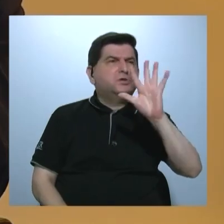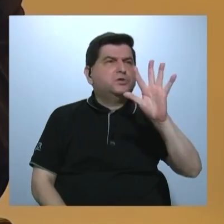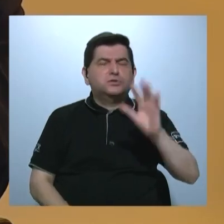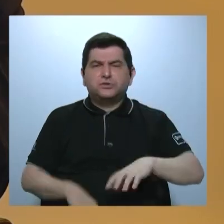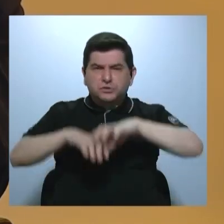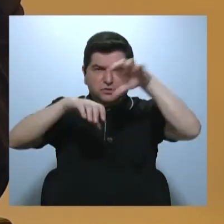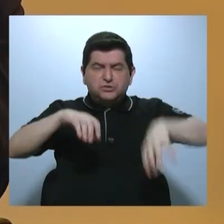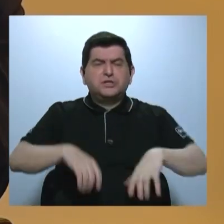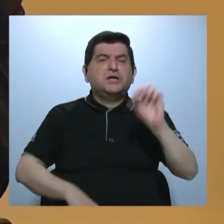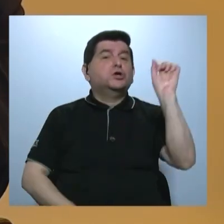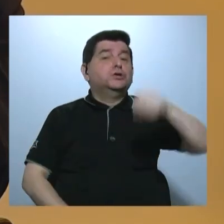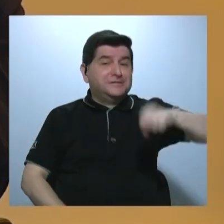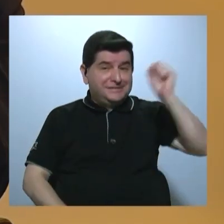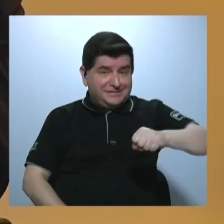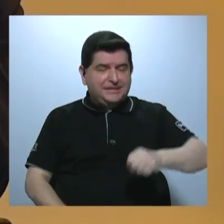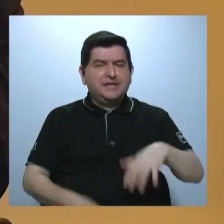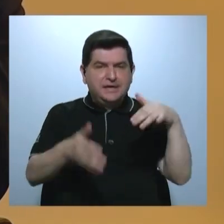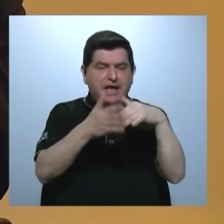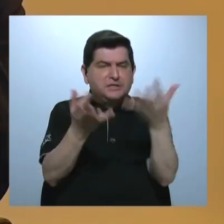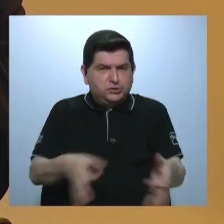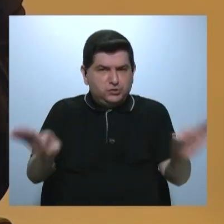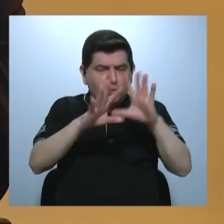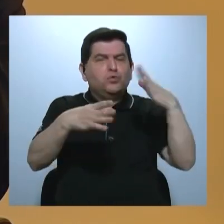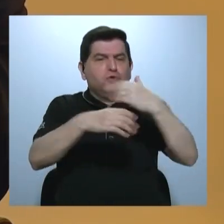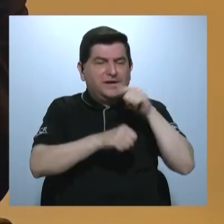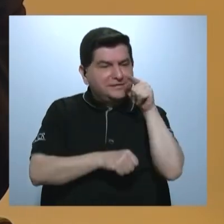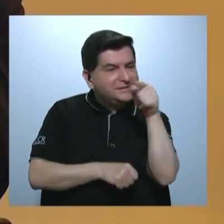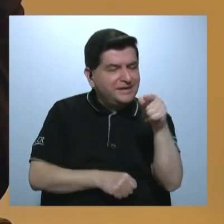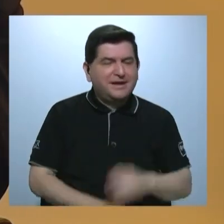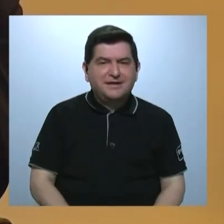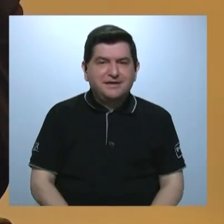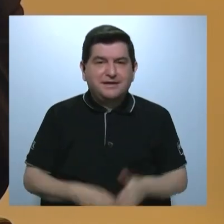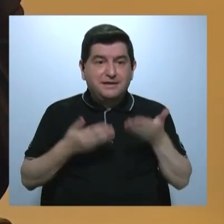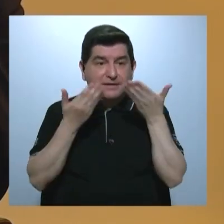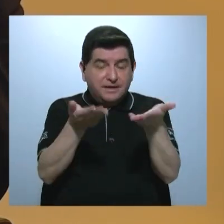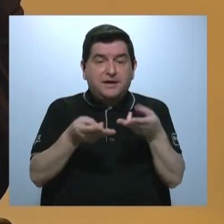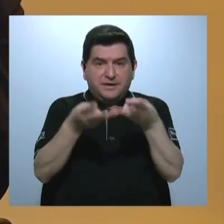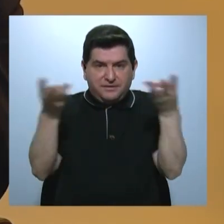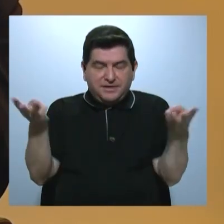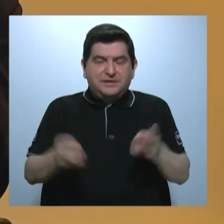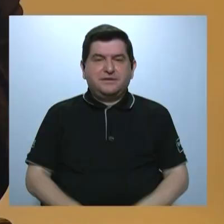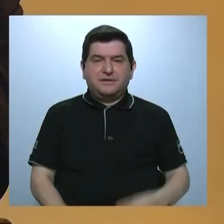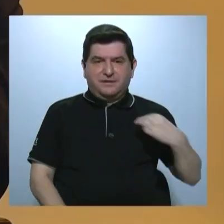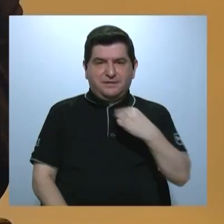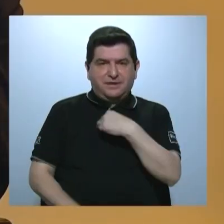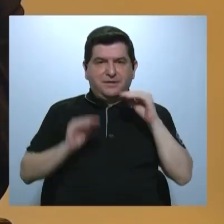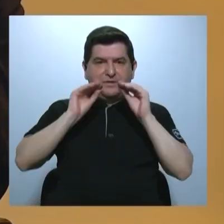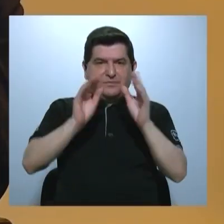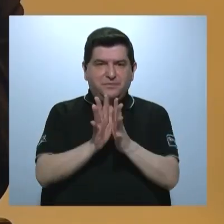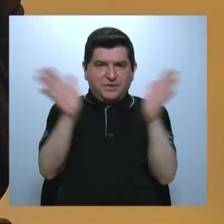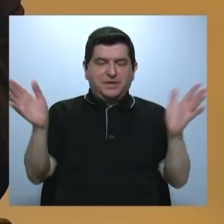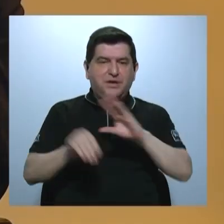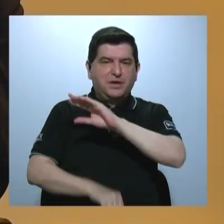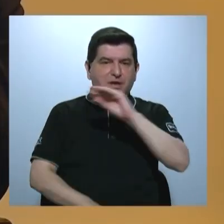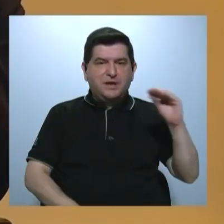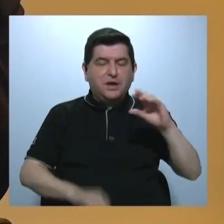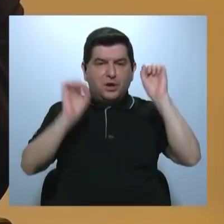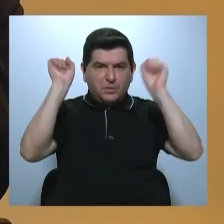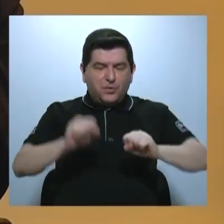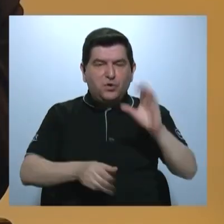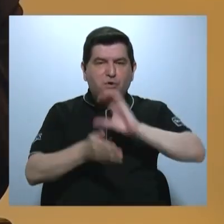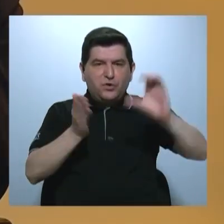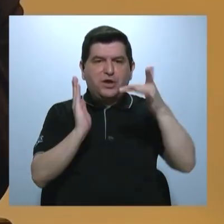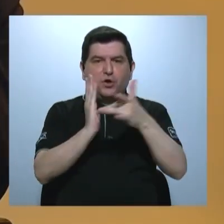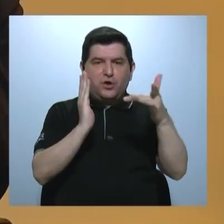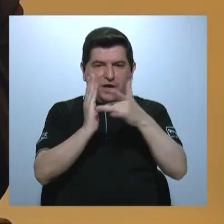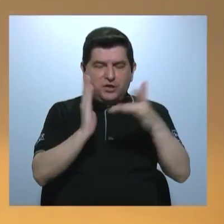estamos tratando de hacer un estudio importante para proveer de insumos al Ministerio de Educación Pública y tratar de propiciar la generación de colegios técnicos. Cuando lo